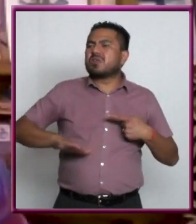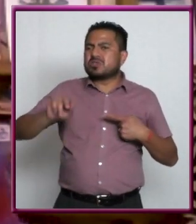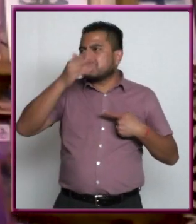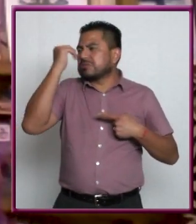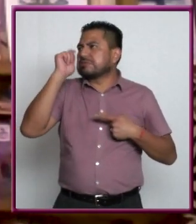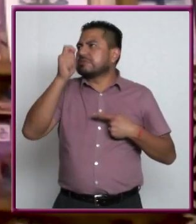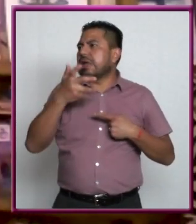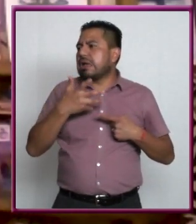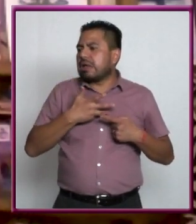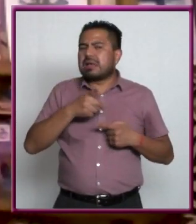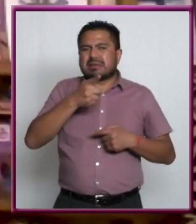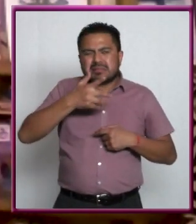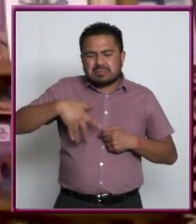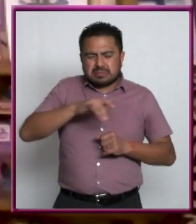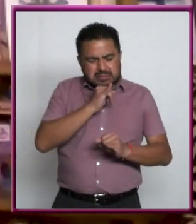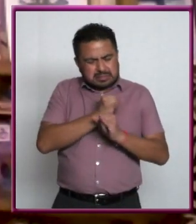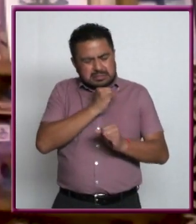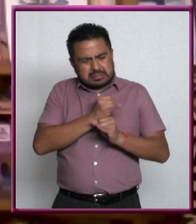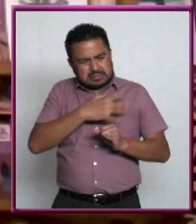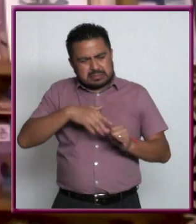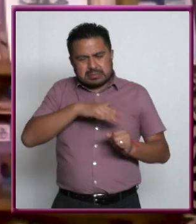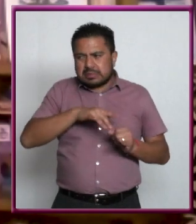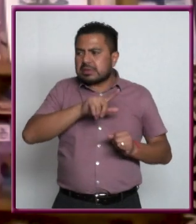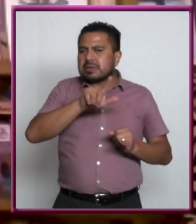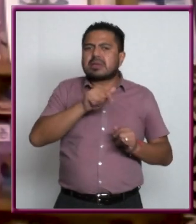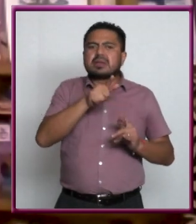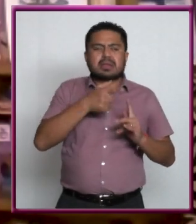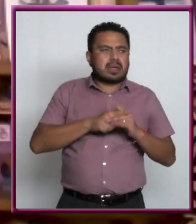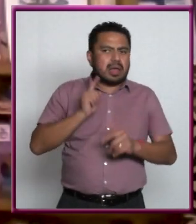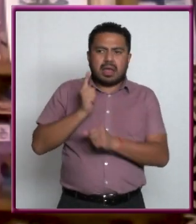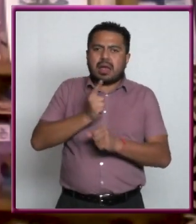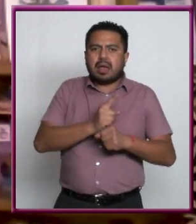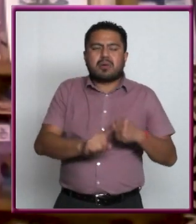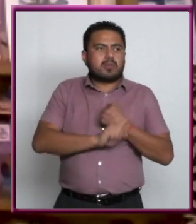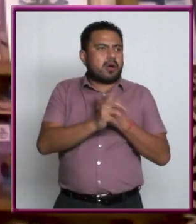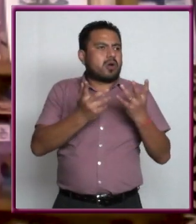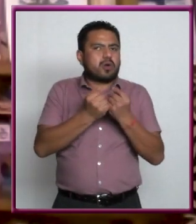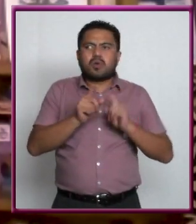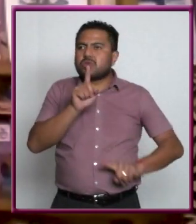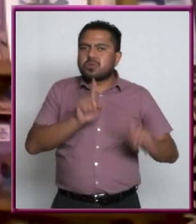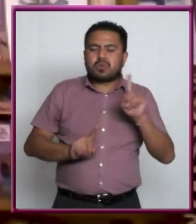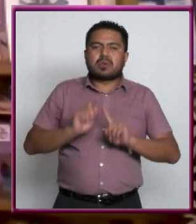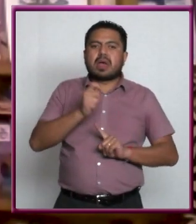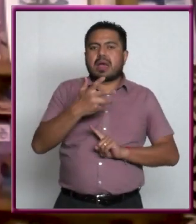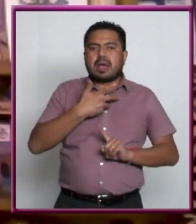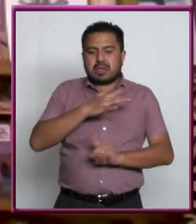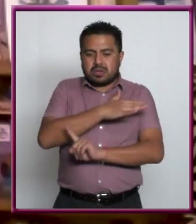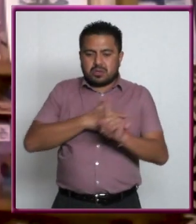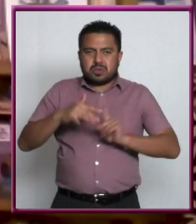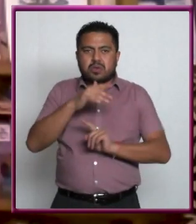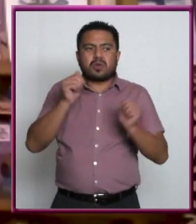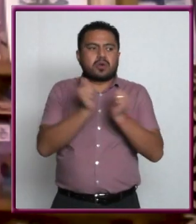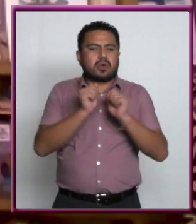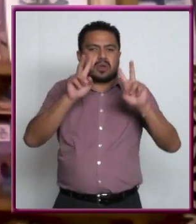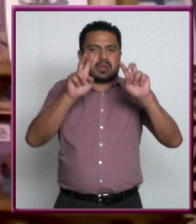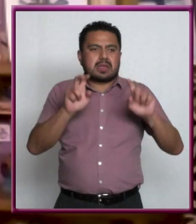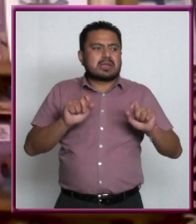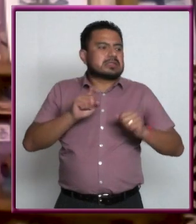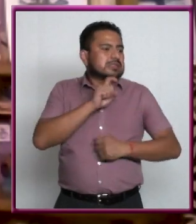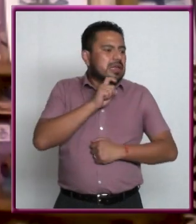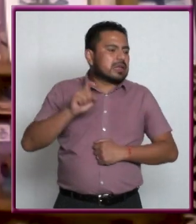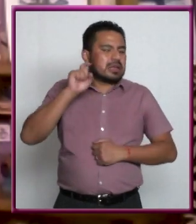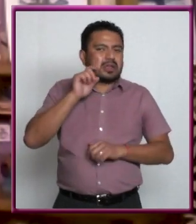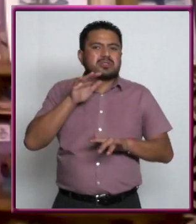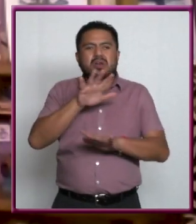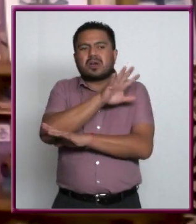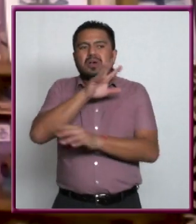sabe siquiera que existen. Entren a buscarlos, ejérzanlos y van a ver que se les van a solucionar muchas dudas que tienen en torno a estos temas de la